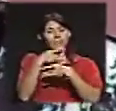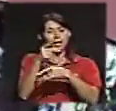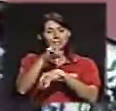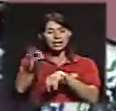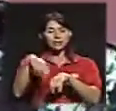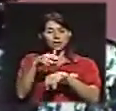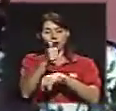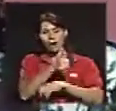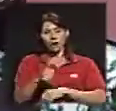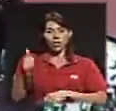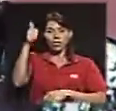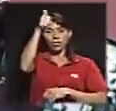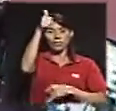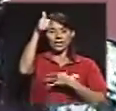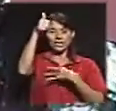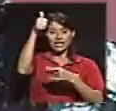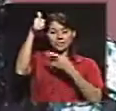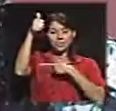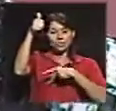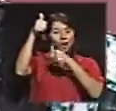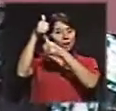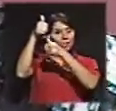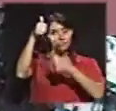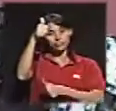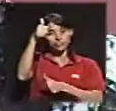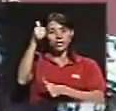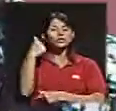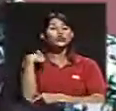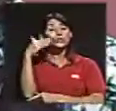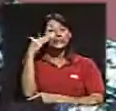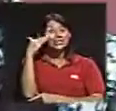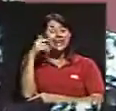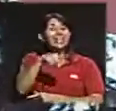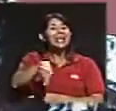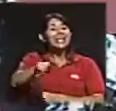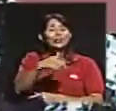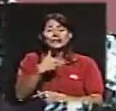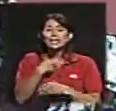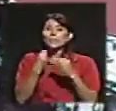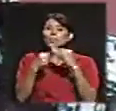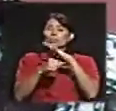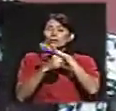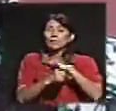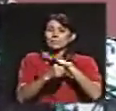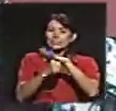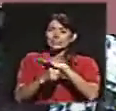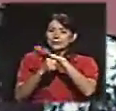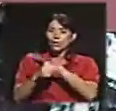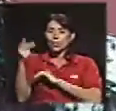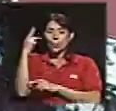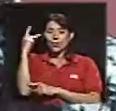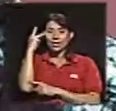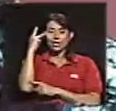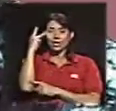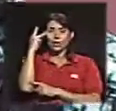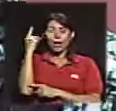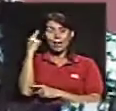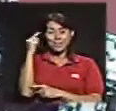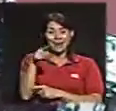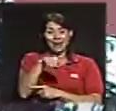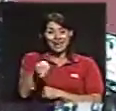Sé, y eso tenemos información, que tienen mucha presión política, para que no tomen el